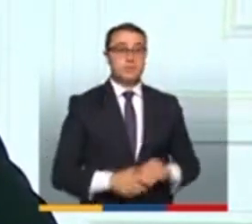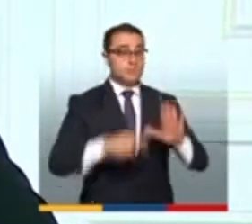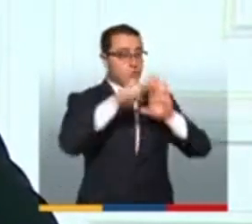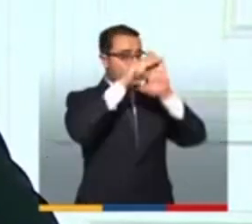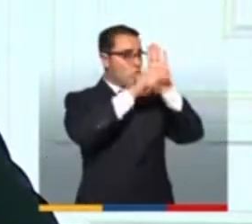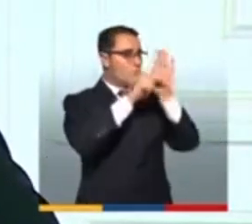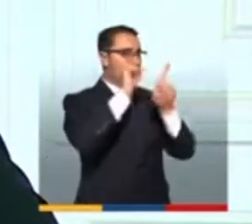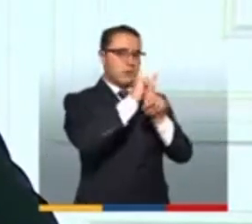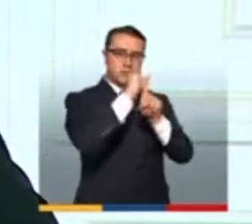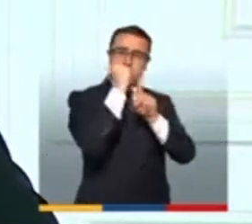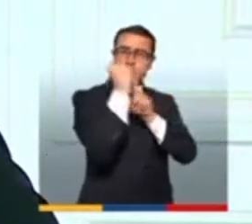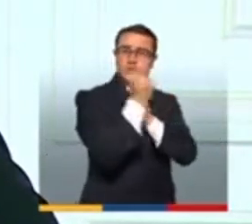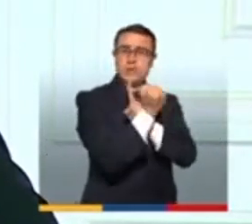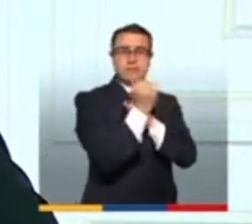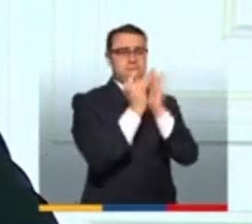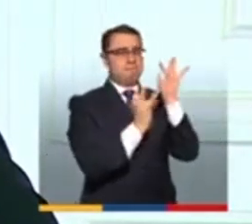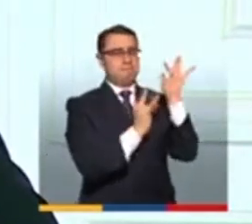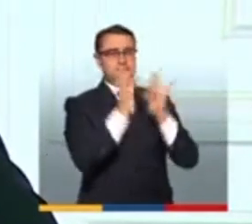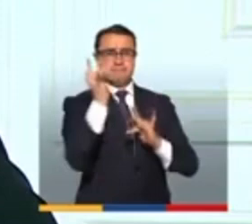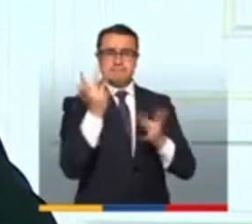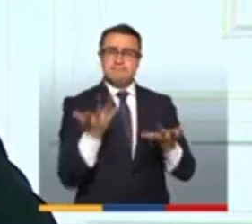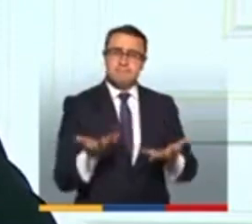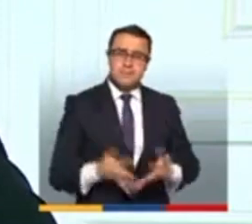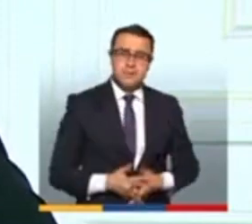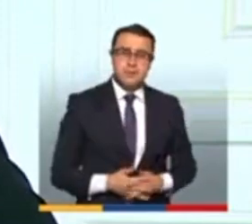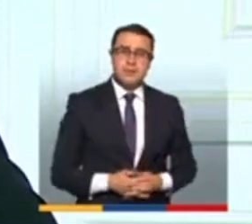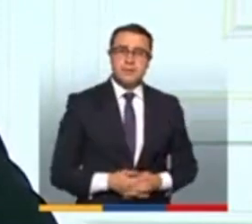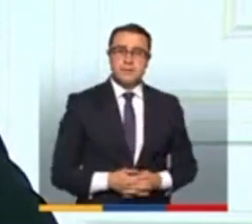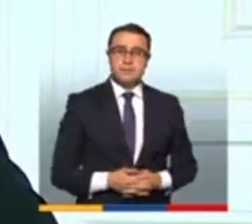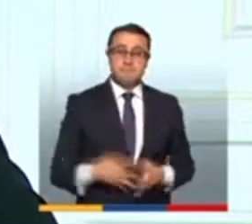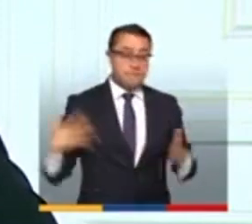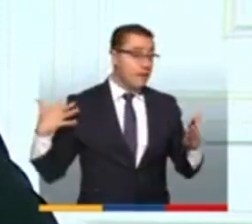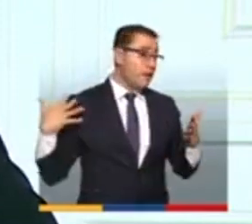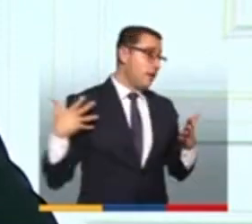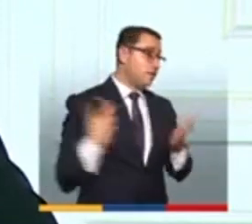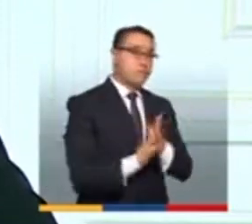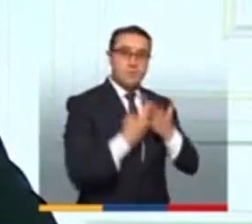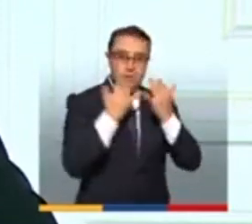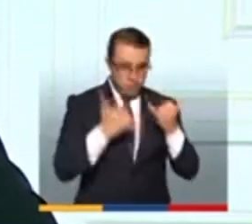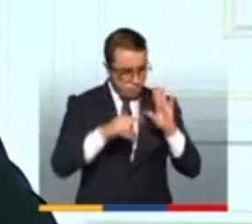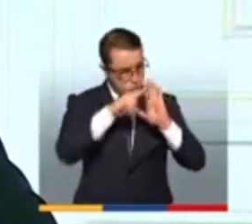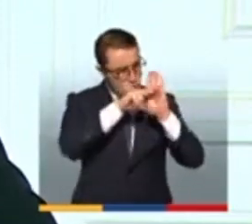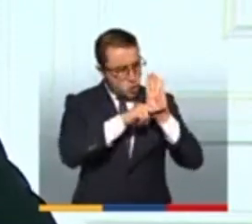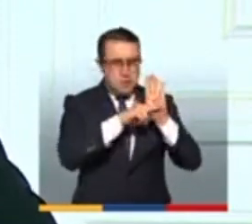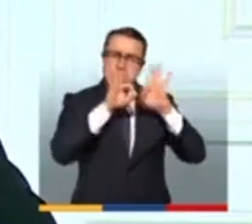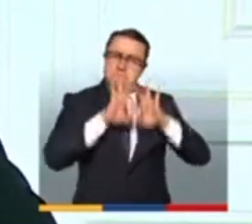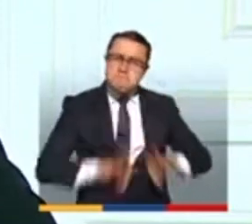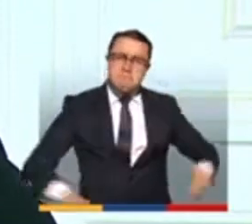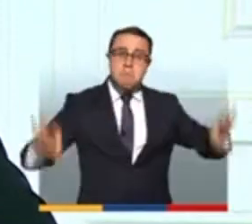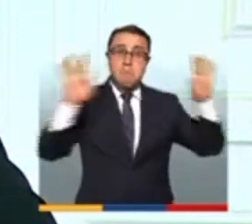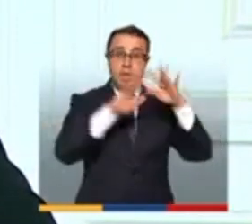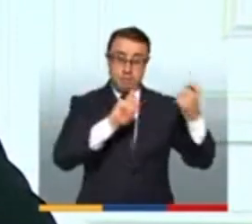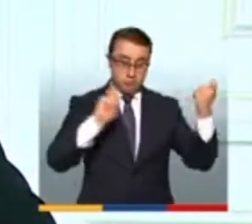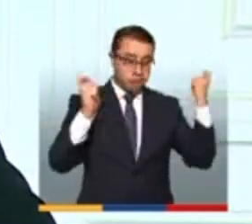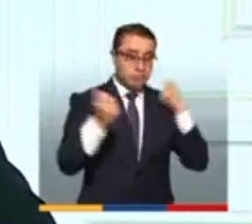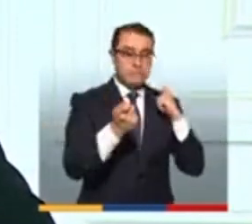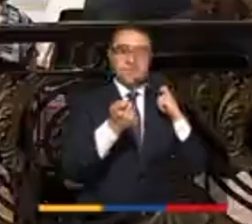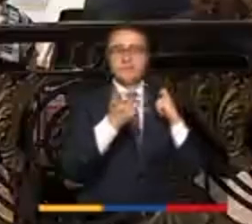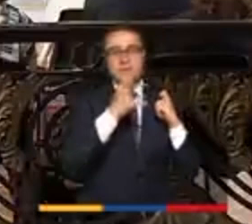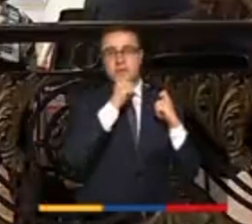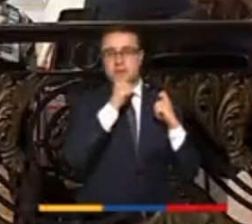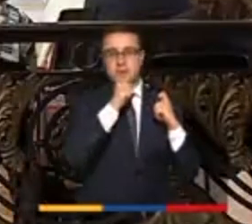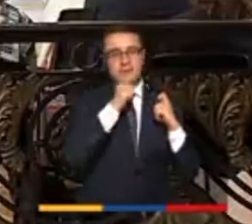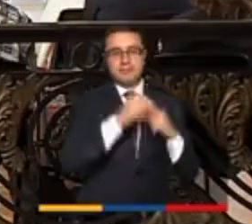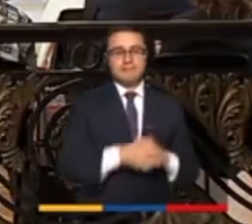de la patrullera. Aún hoy no hemos cambiado normas fundamentales que se han